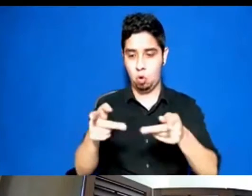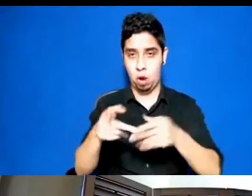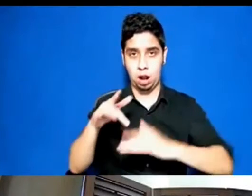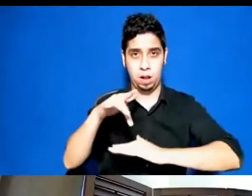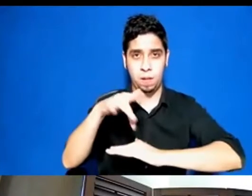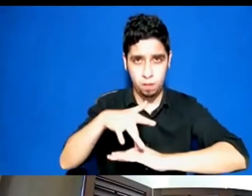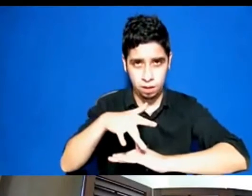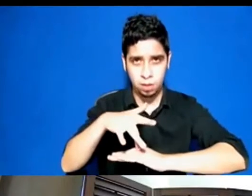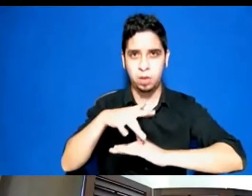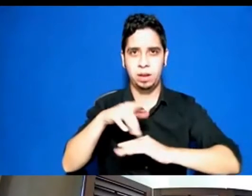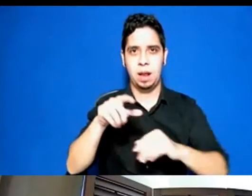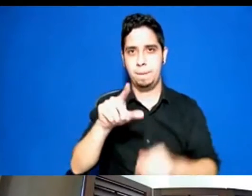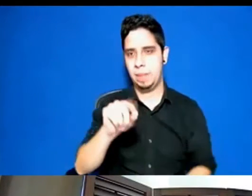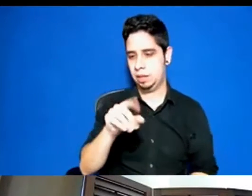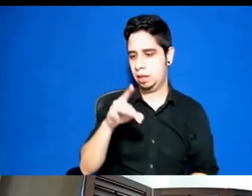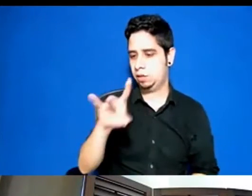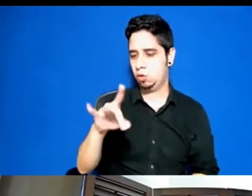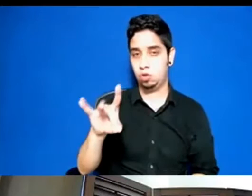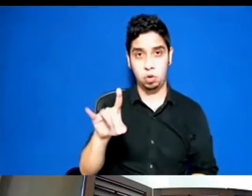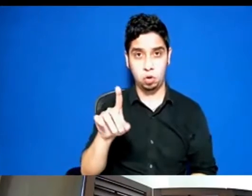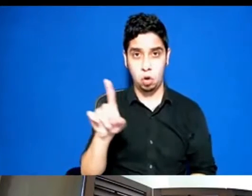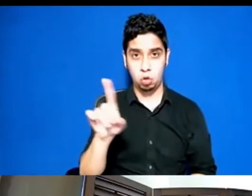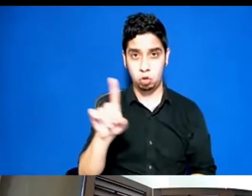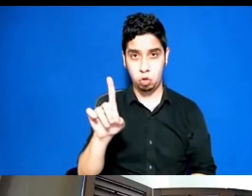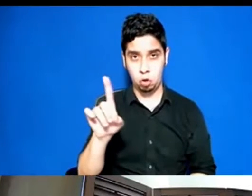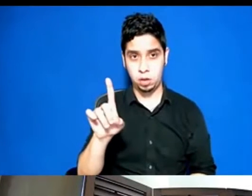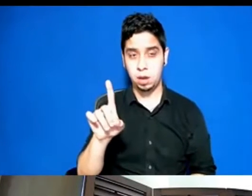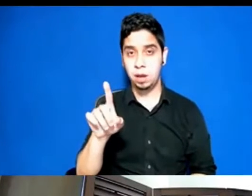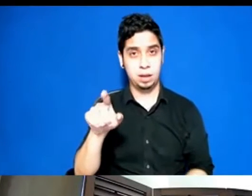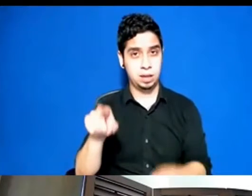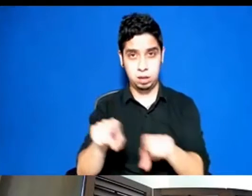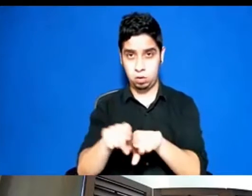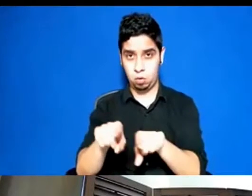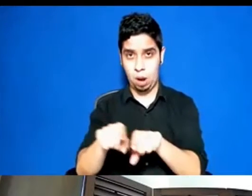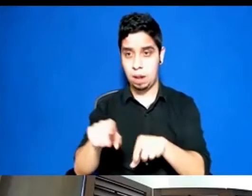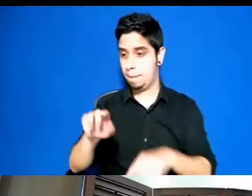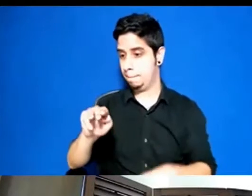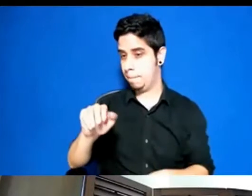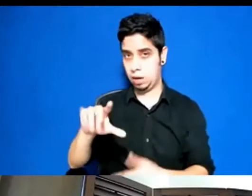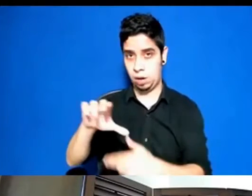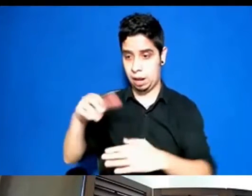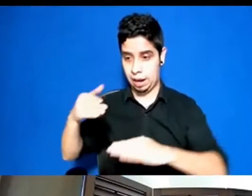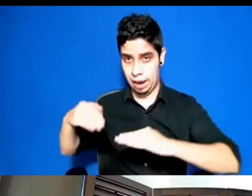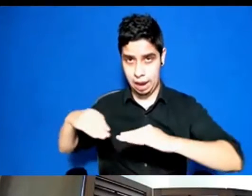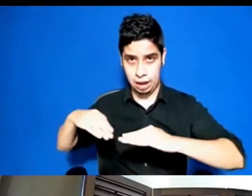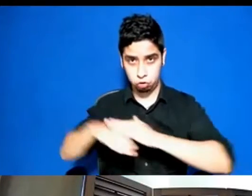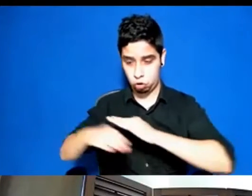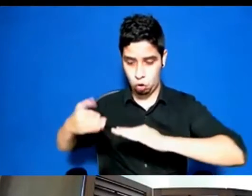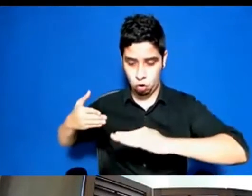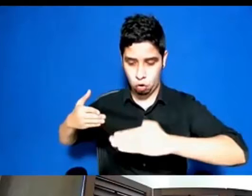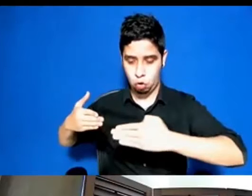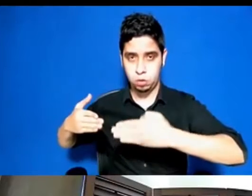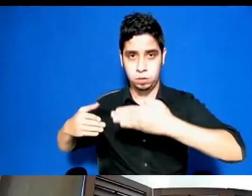en 2018, ¿verdad? Había sido justo por donde María había dejado su rastro, el área de